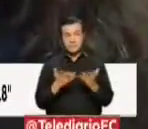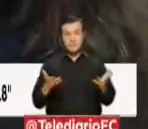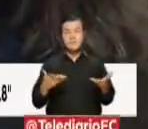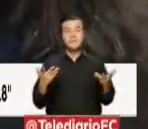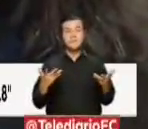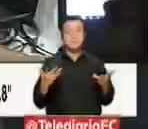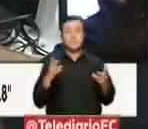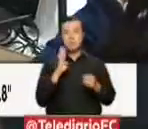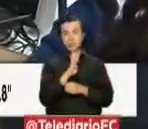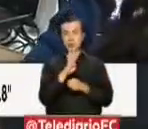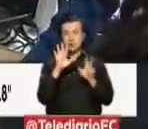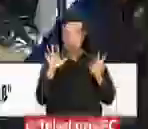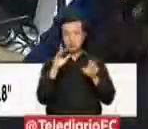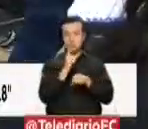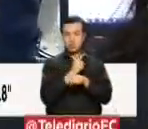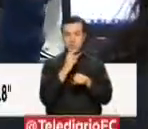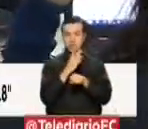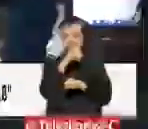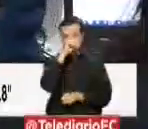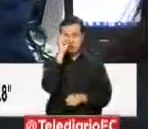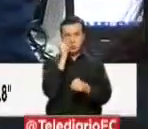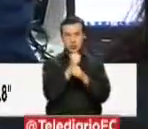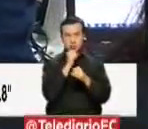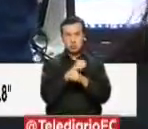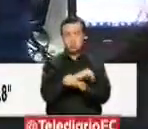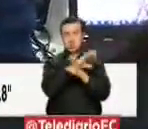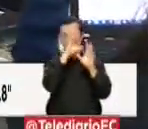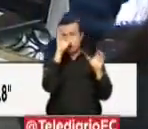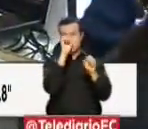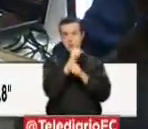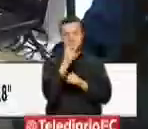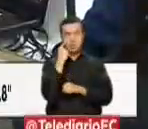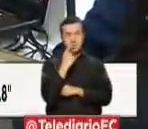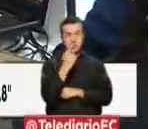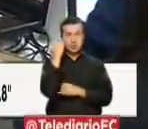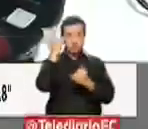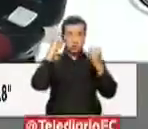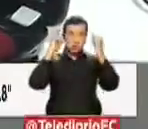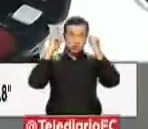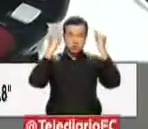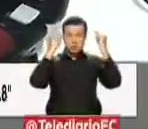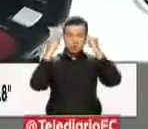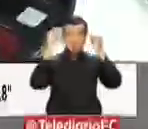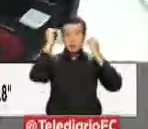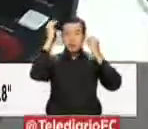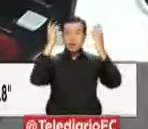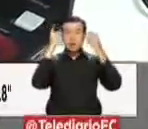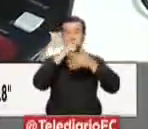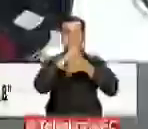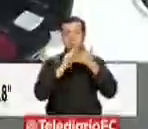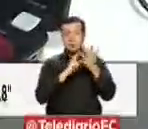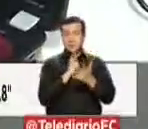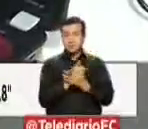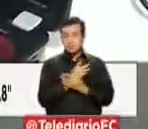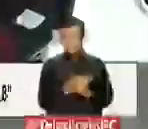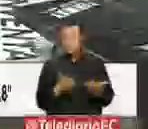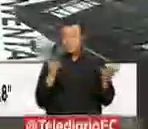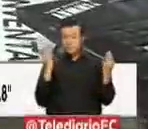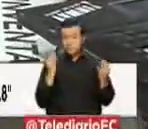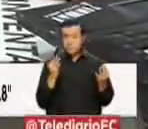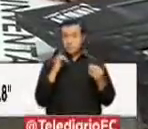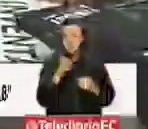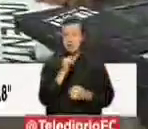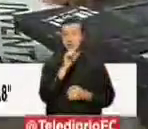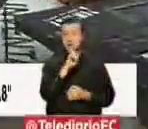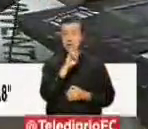ello tienen 48 horas. Trabajan todo el día diseñando y buscando ideas innovadoras, creativas y de bajo costo. Y justamente